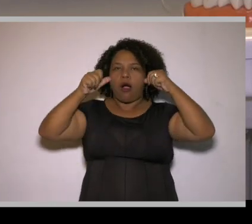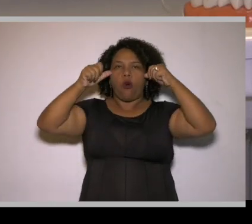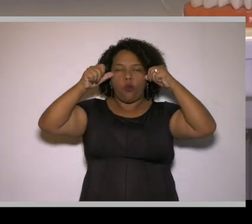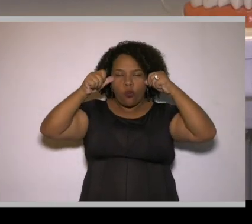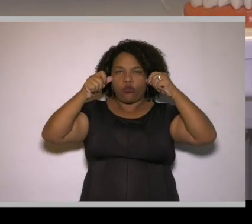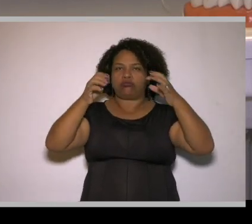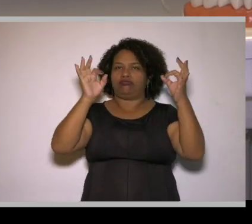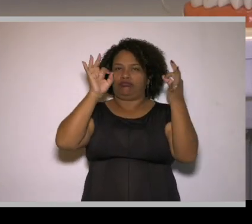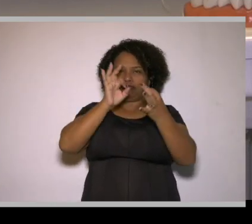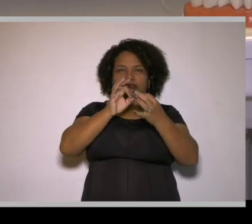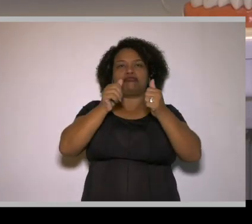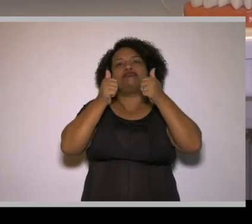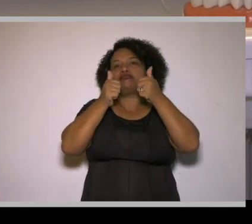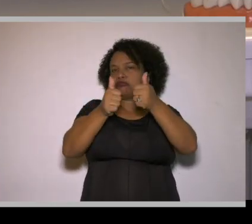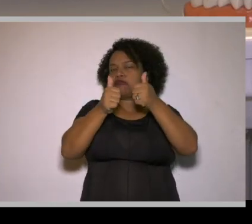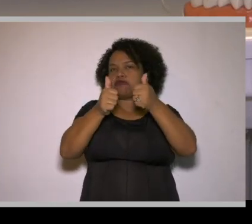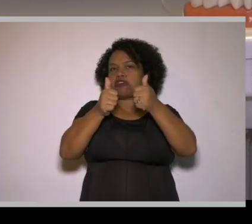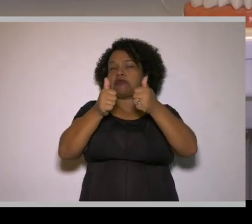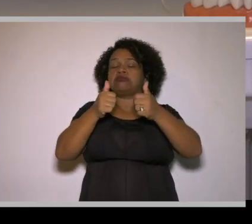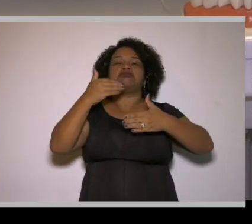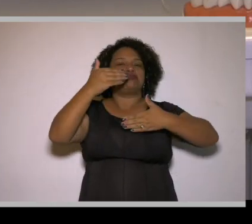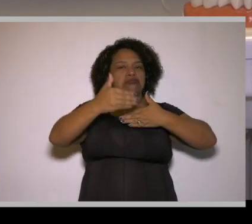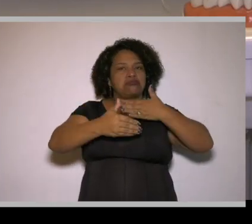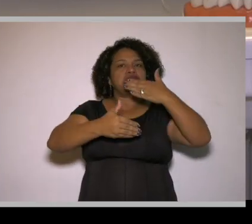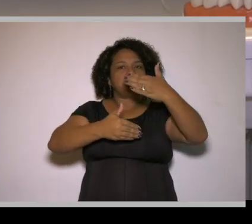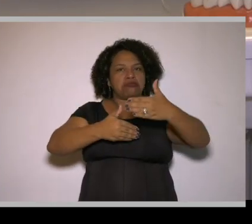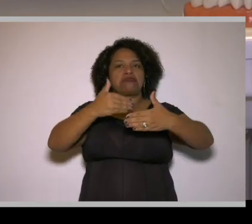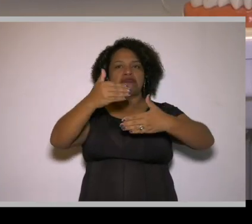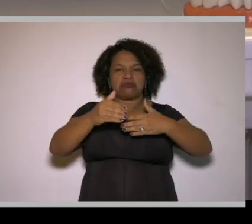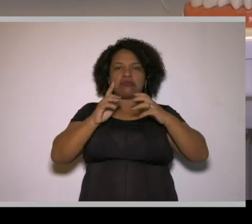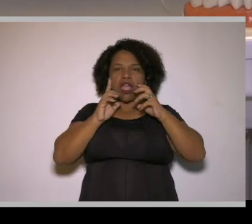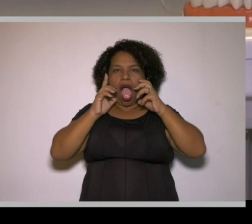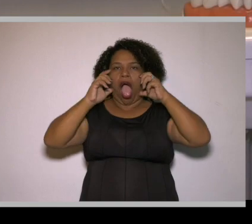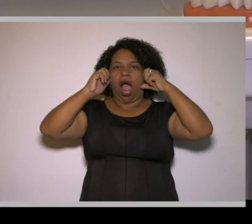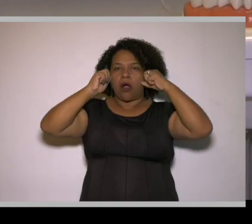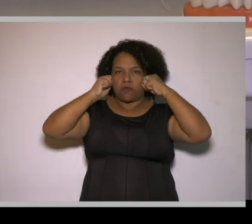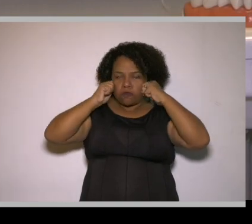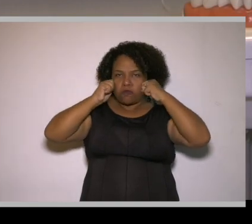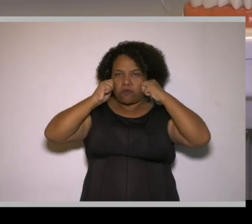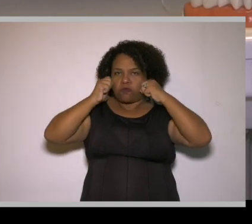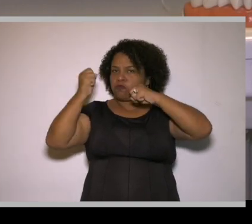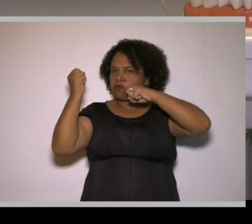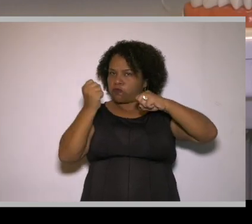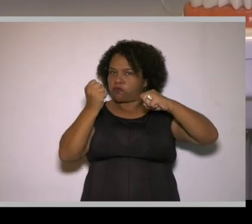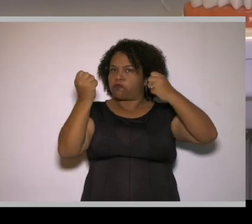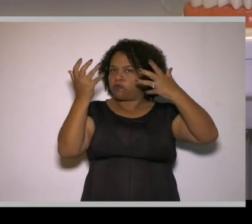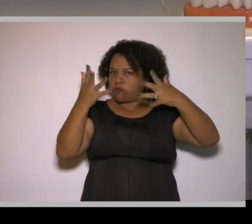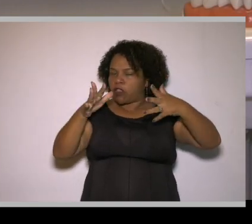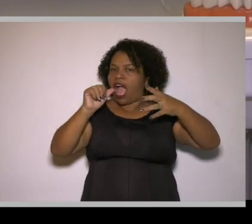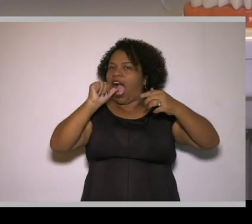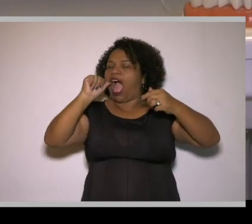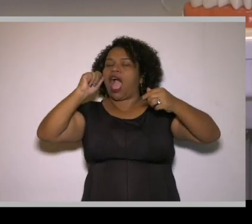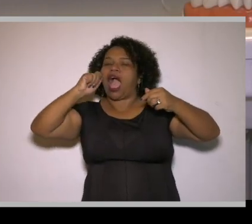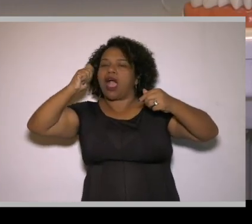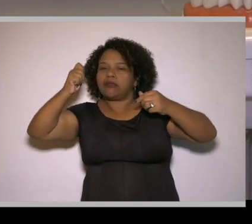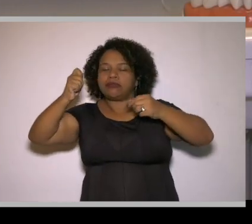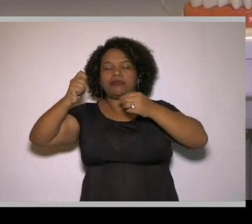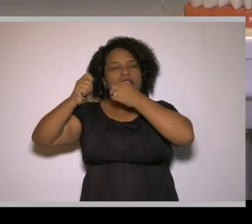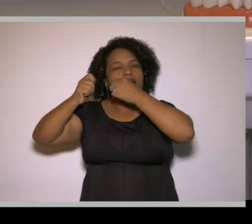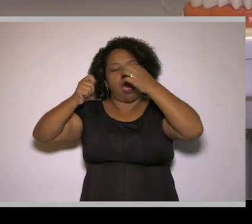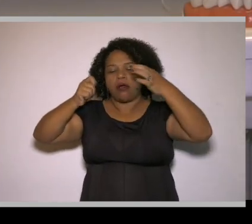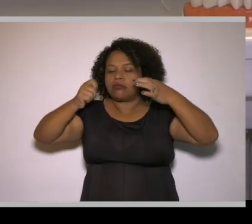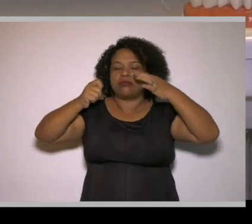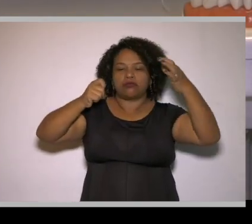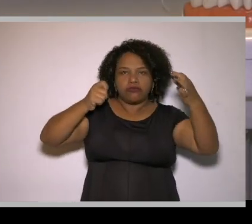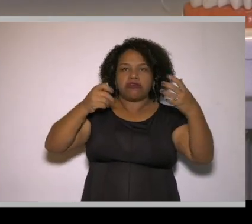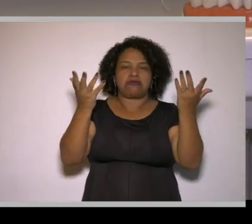la férula ya de titanio que se le colocó. Perfecto. En cuanto a los padres, es importante Prevención. la